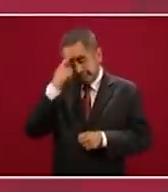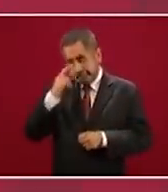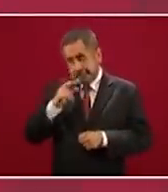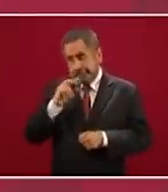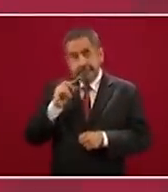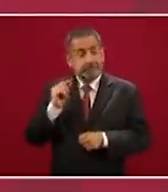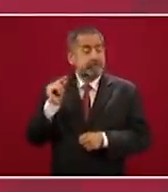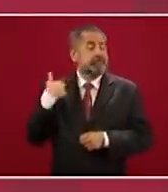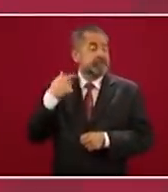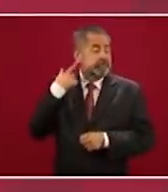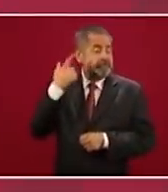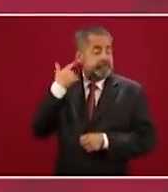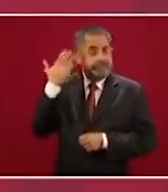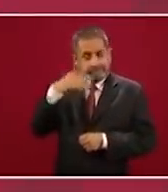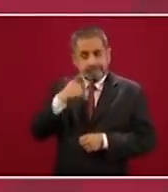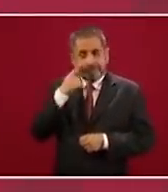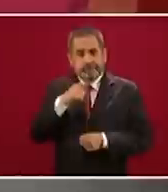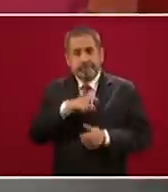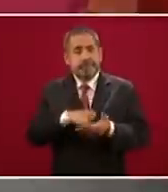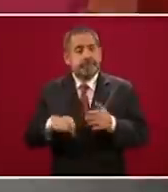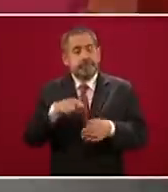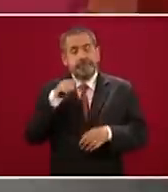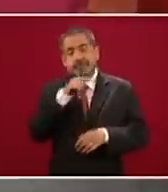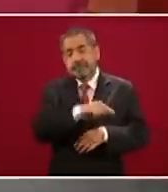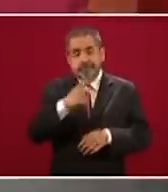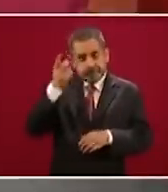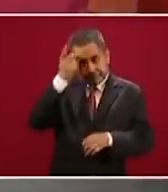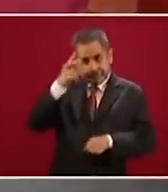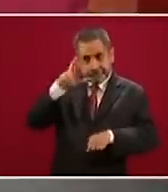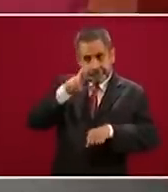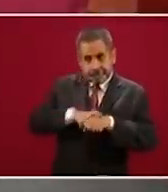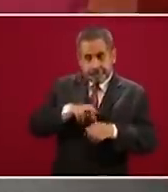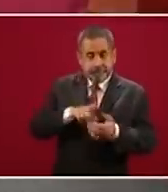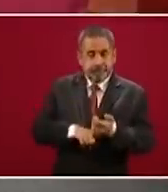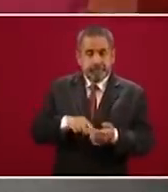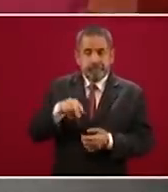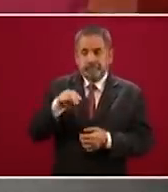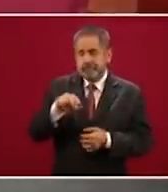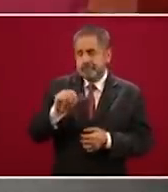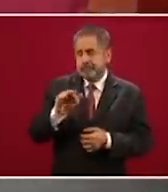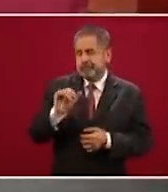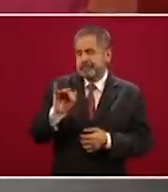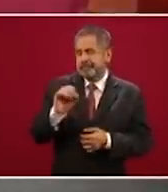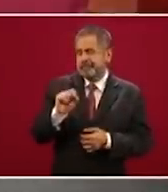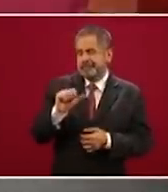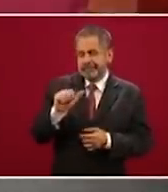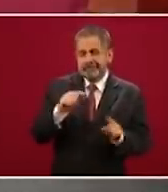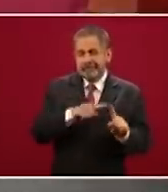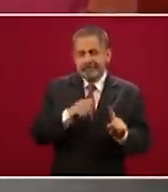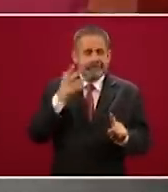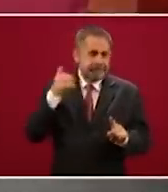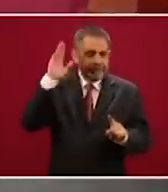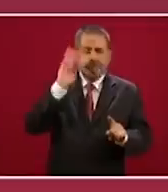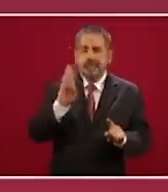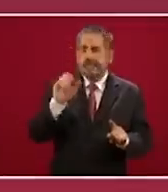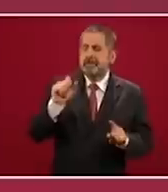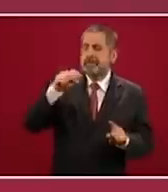hace poco, el director de la financiera rural o de lo que era el